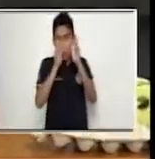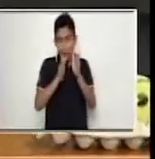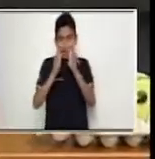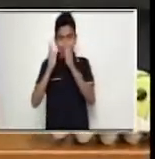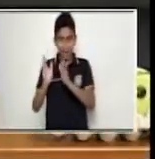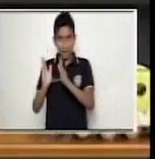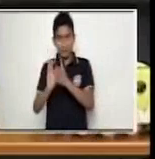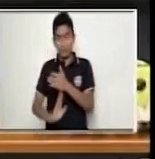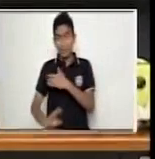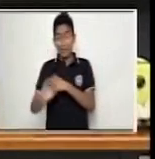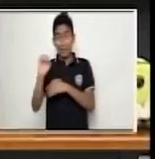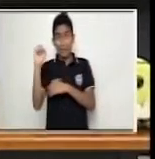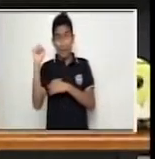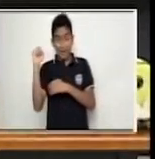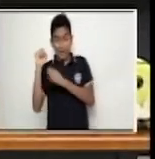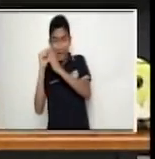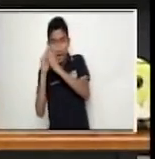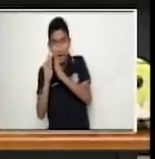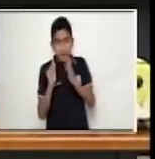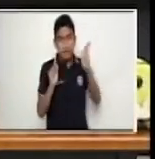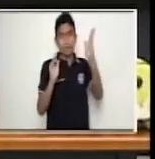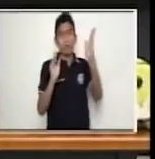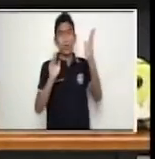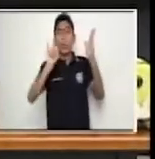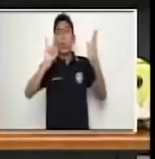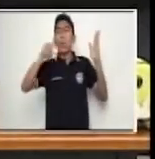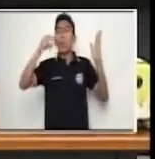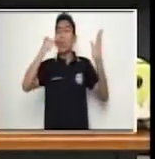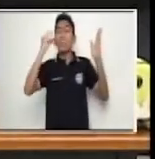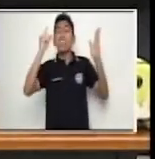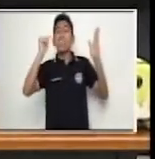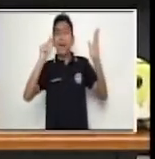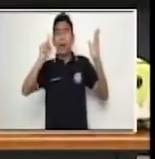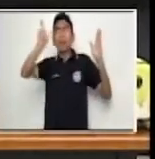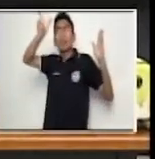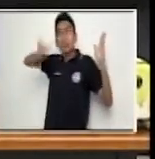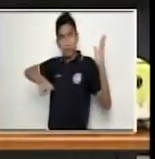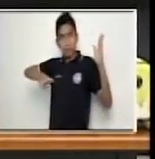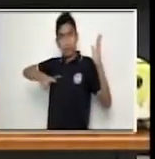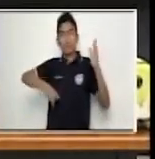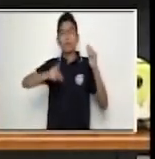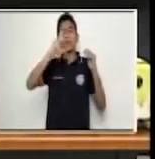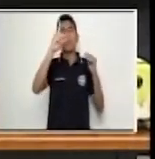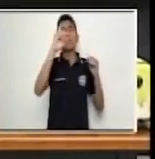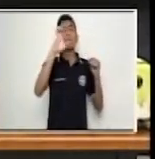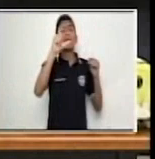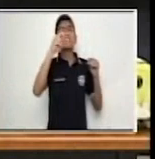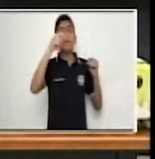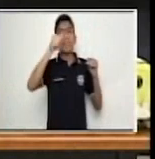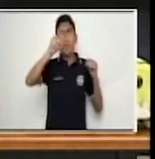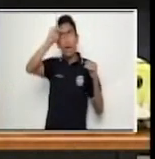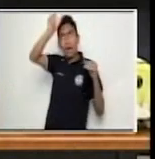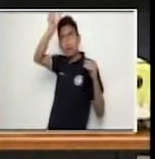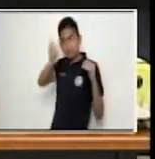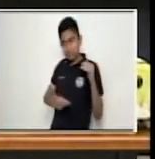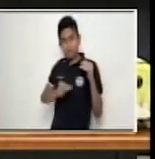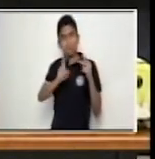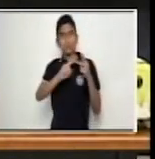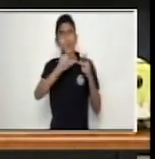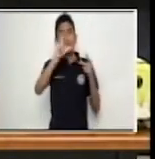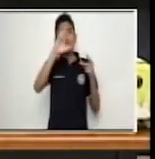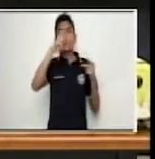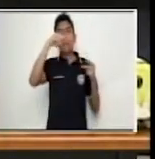a izquierda, de unidad bajo unidad, decena bajo decena, centena bajo